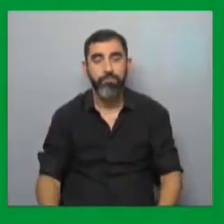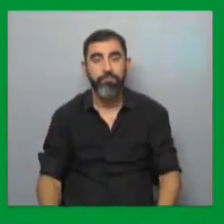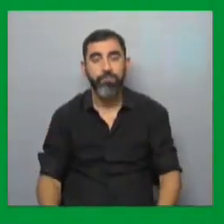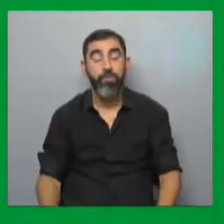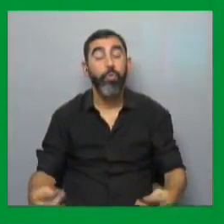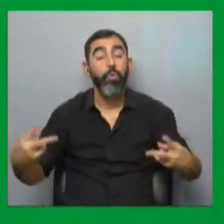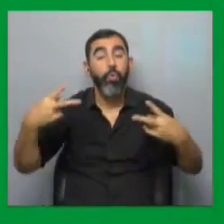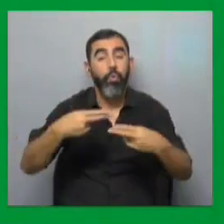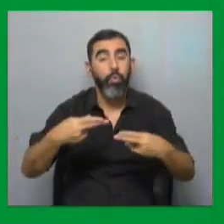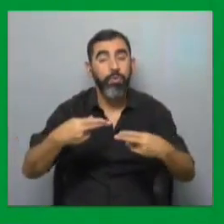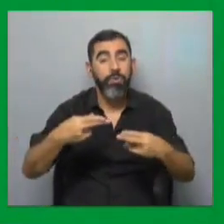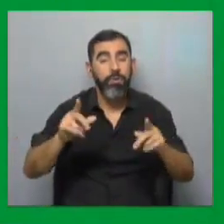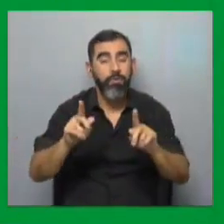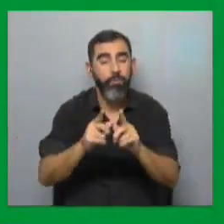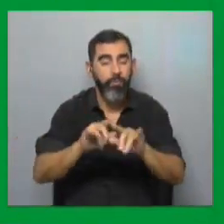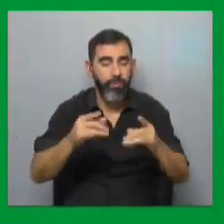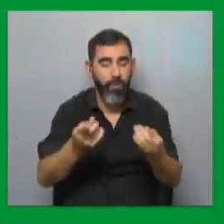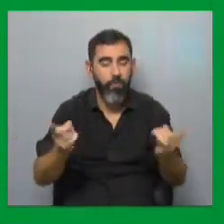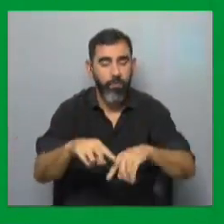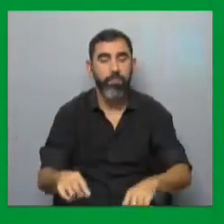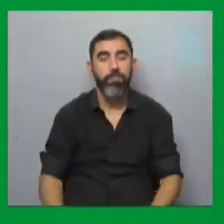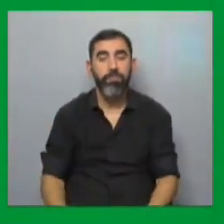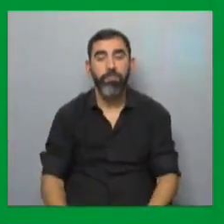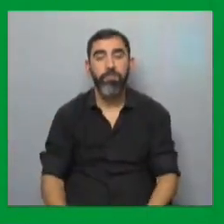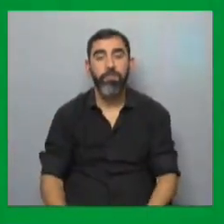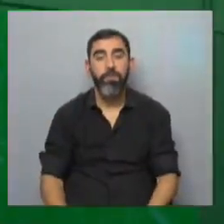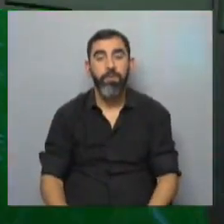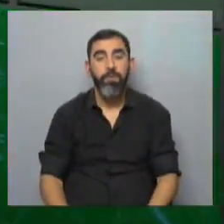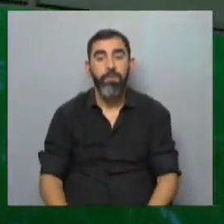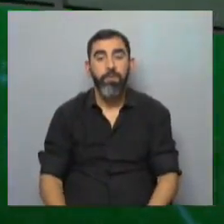Momento de hacer una pausa, va a ser muy breve, volvemos enseguida.